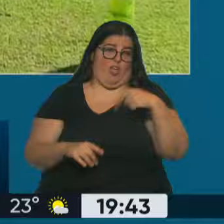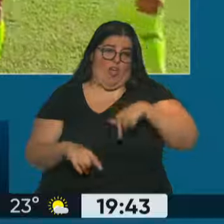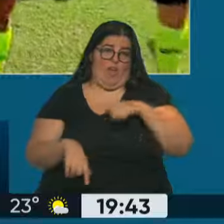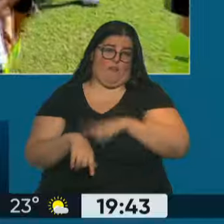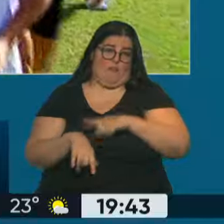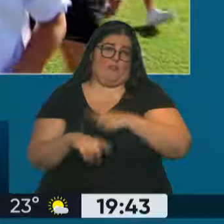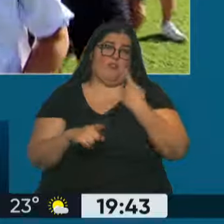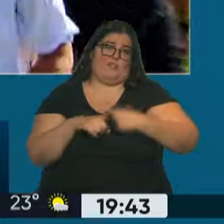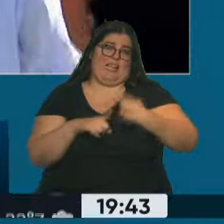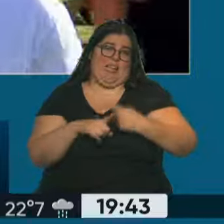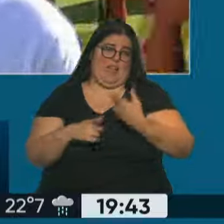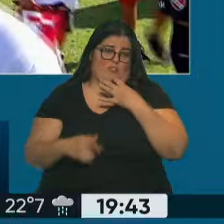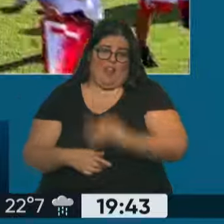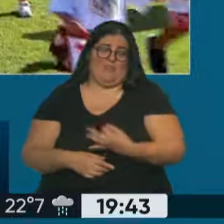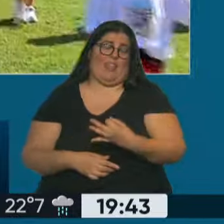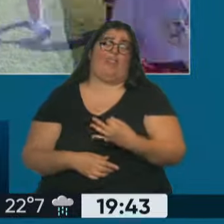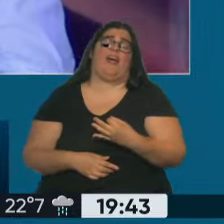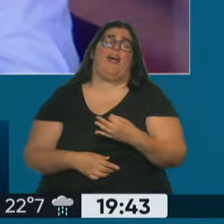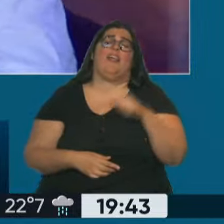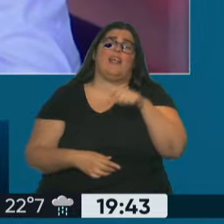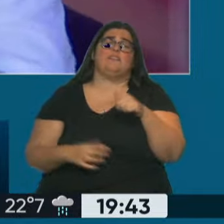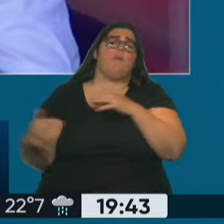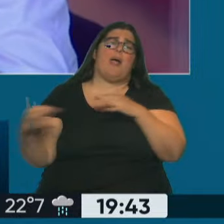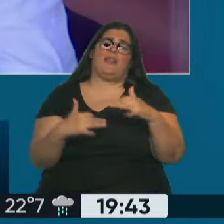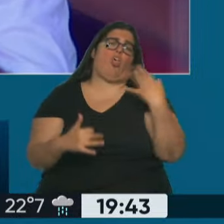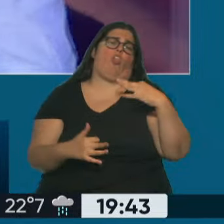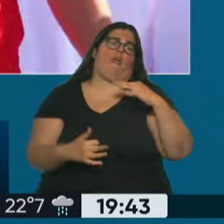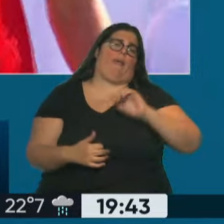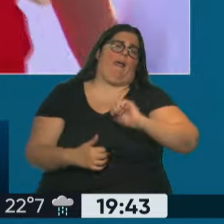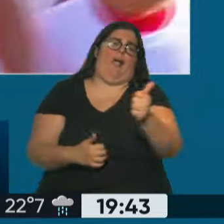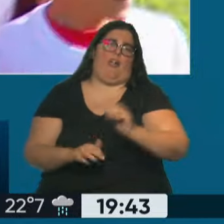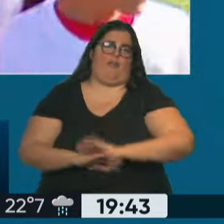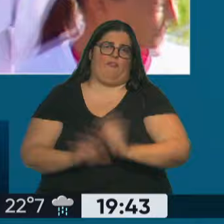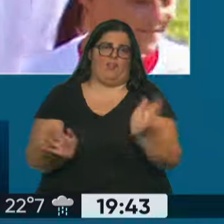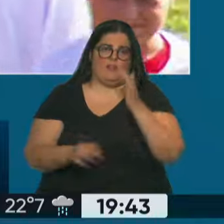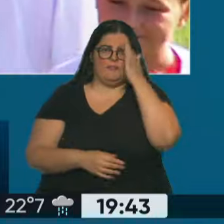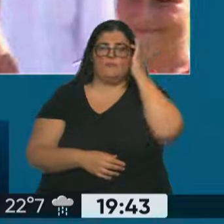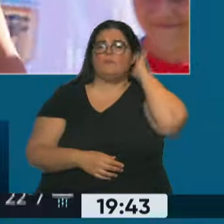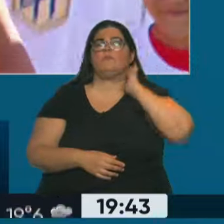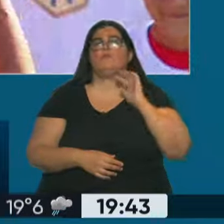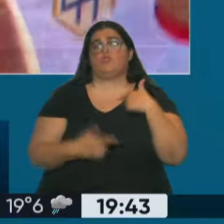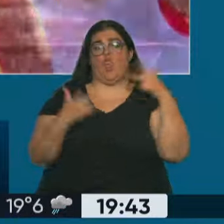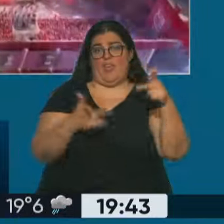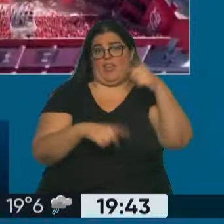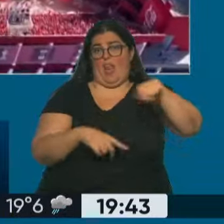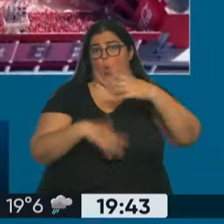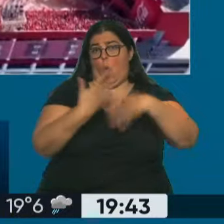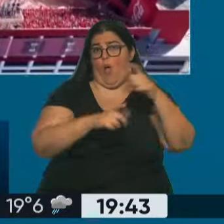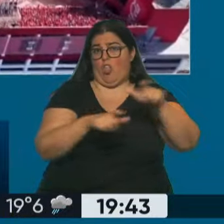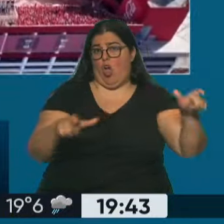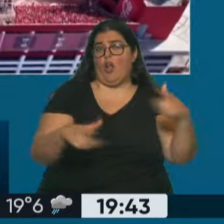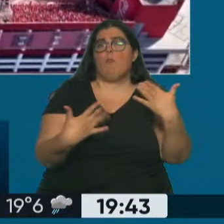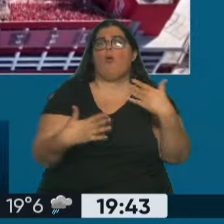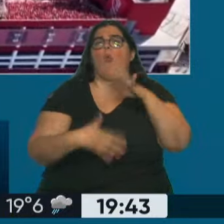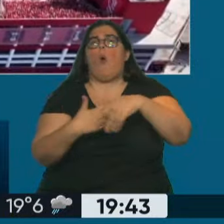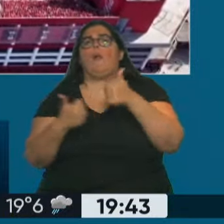partidos se tienen que ganar. Bueno, se lo dije a los jugadores. Son partidos que puedes jugar bien, mal,